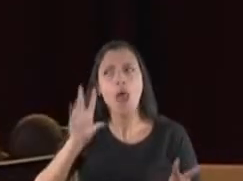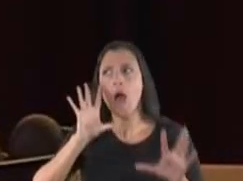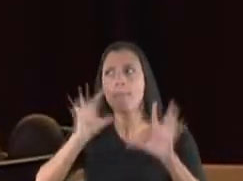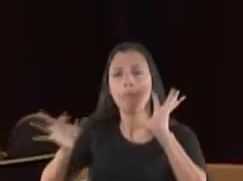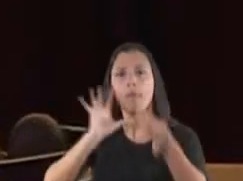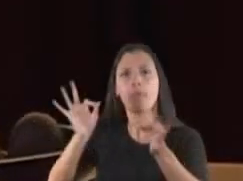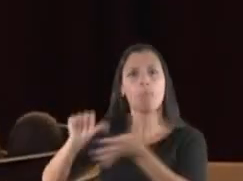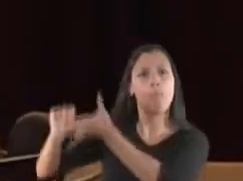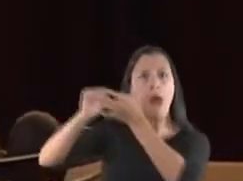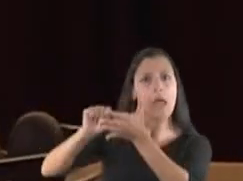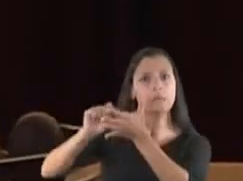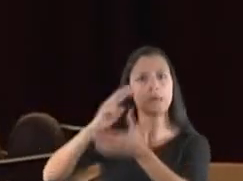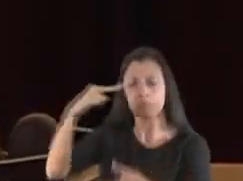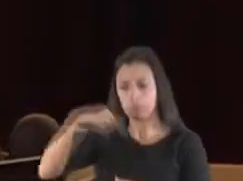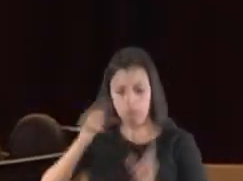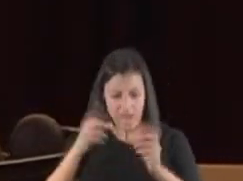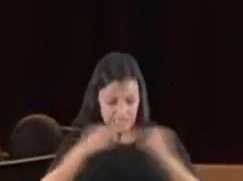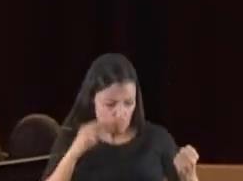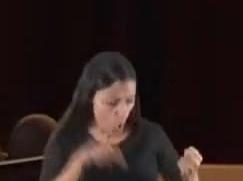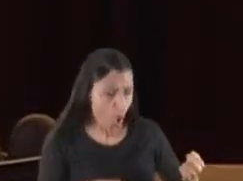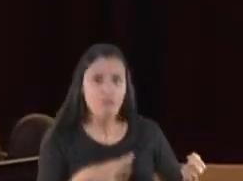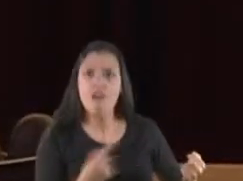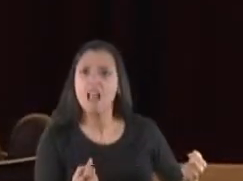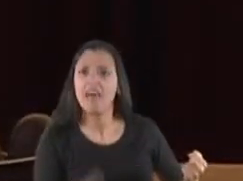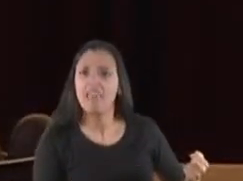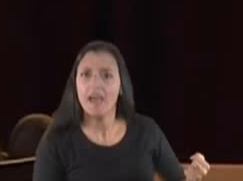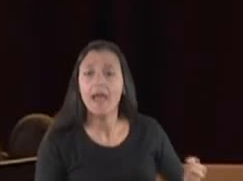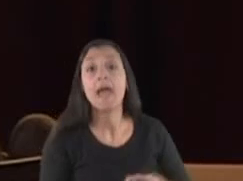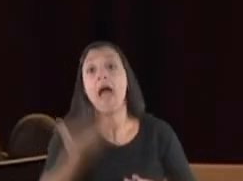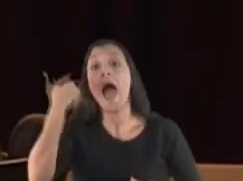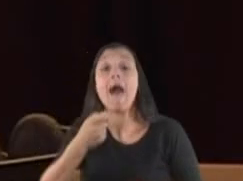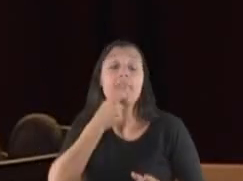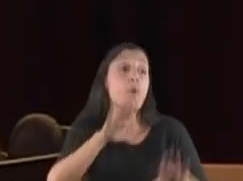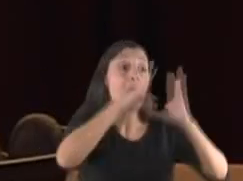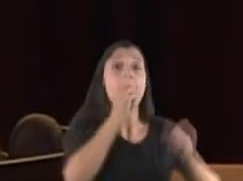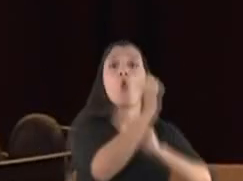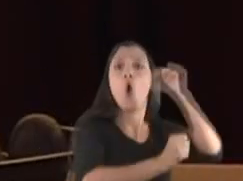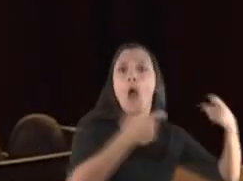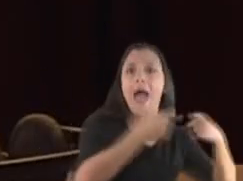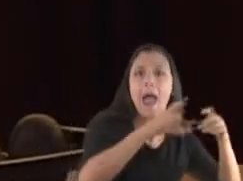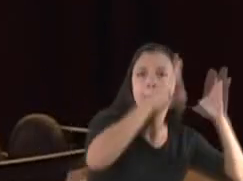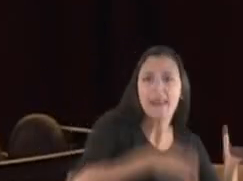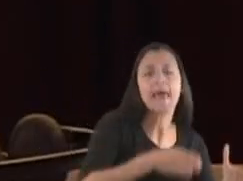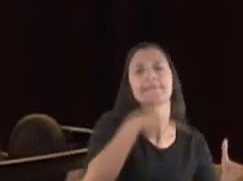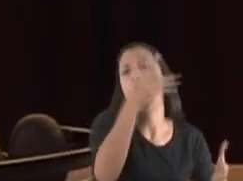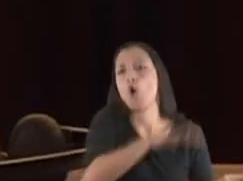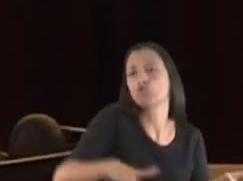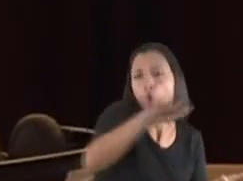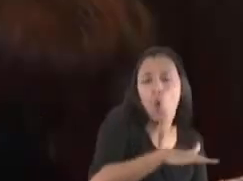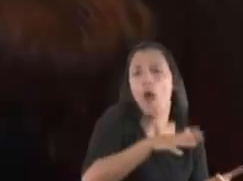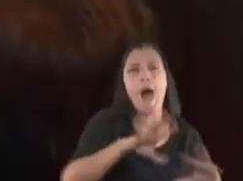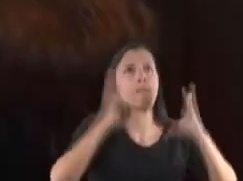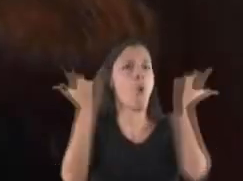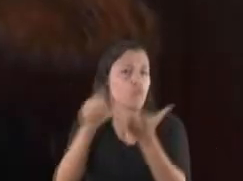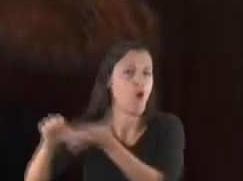a sí mismas. Y lo que antes eran localizaciones de empresas en otros lugares, en otras latitudes del